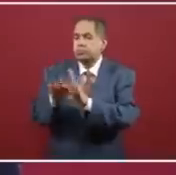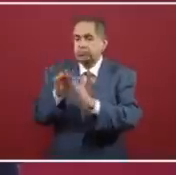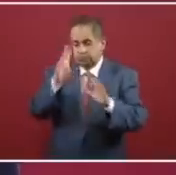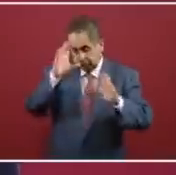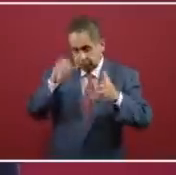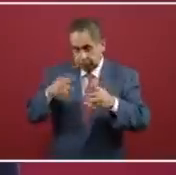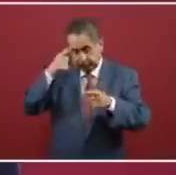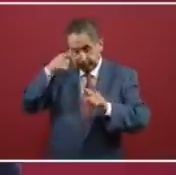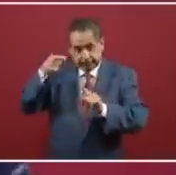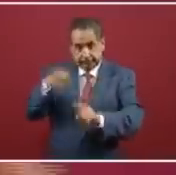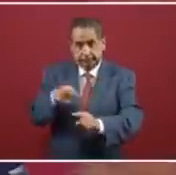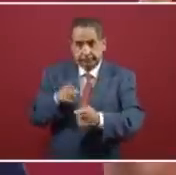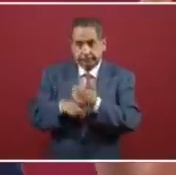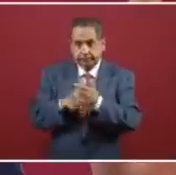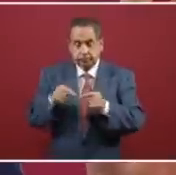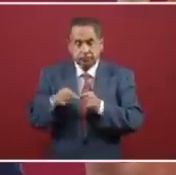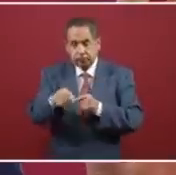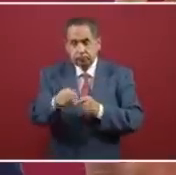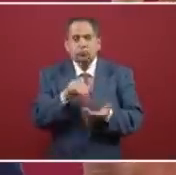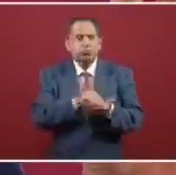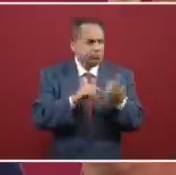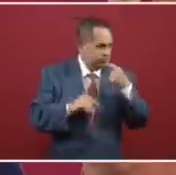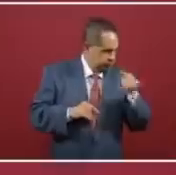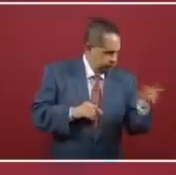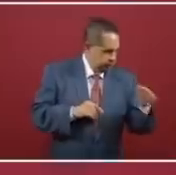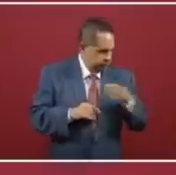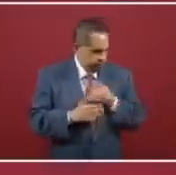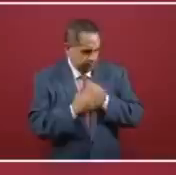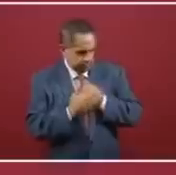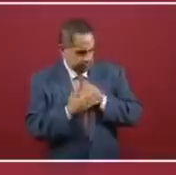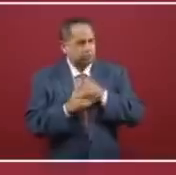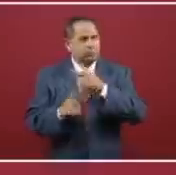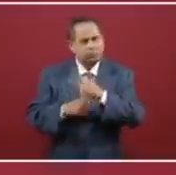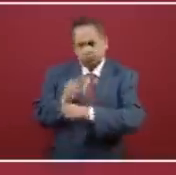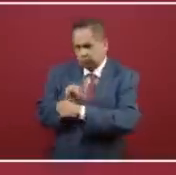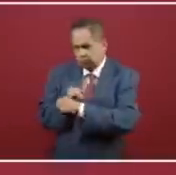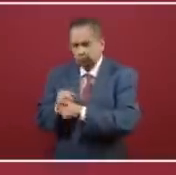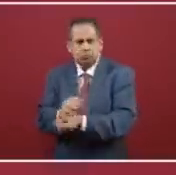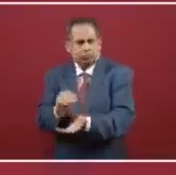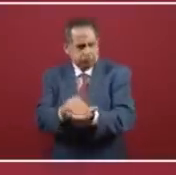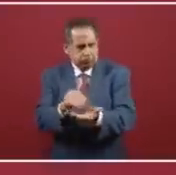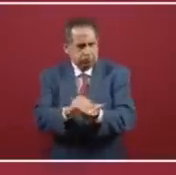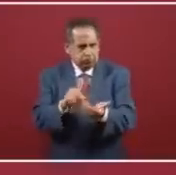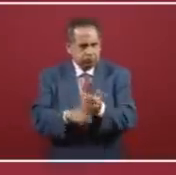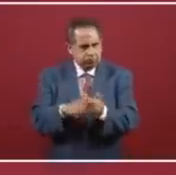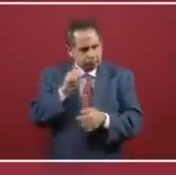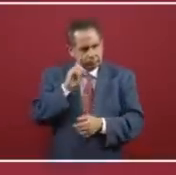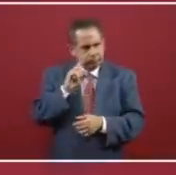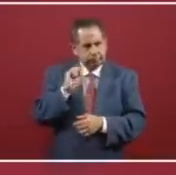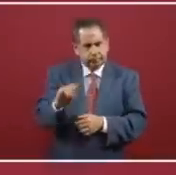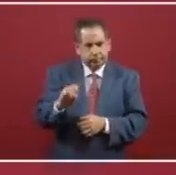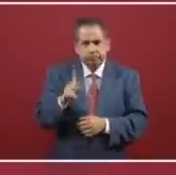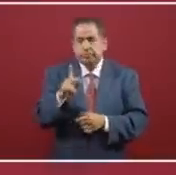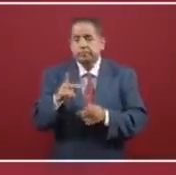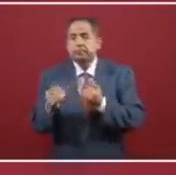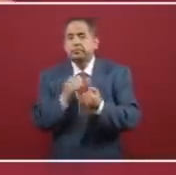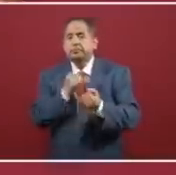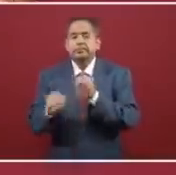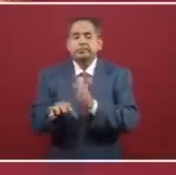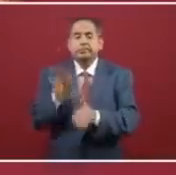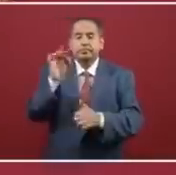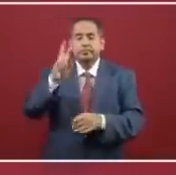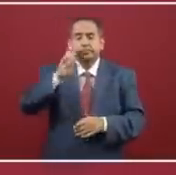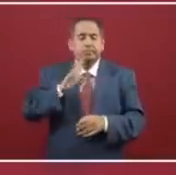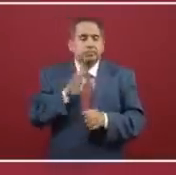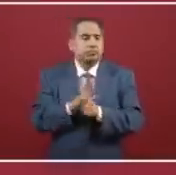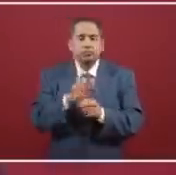este ejercicio nada más que seguimos atendiendo también las denuncias y quejas de los consumidores y vamos a